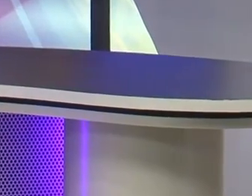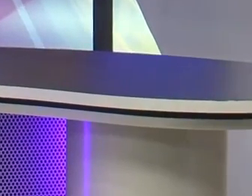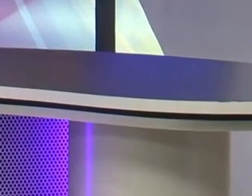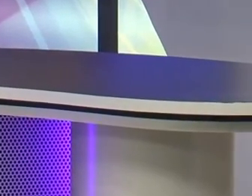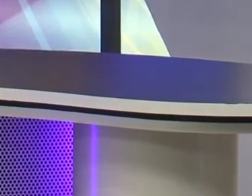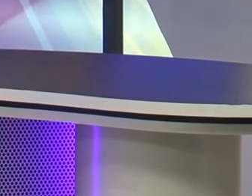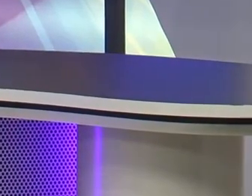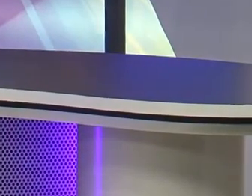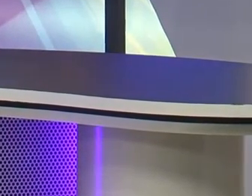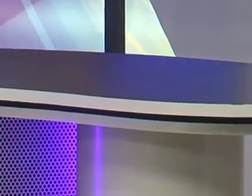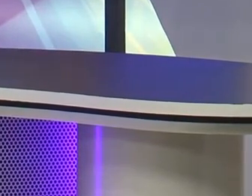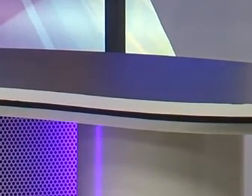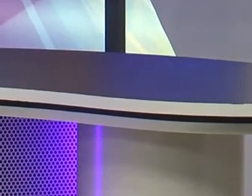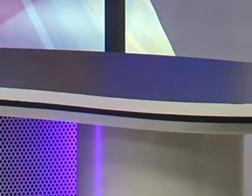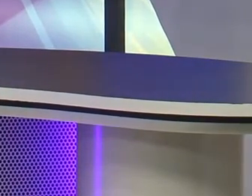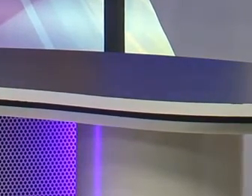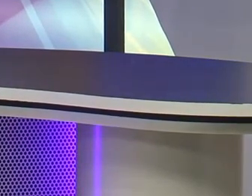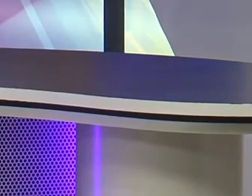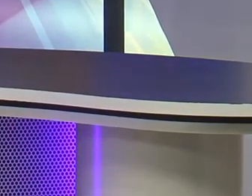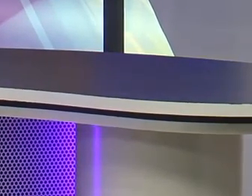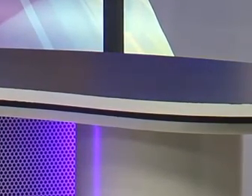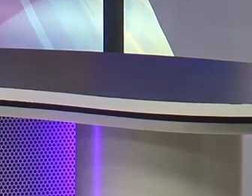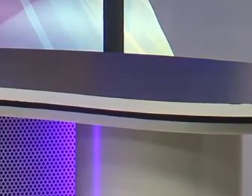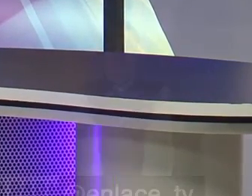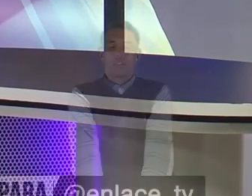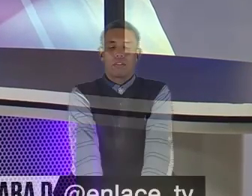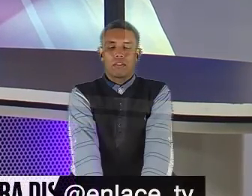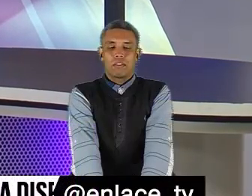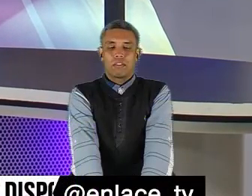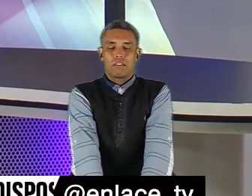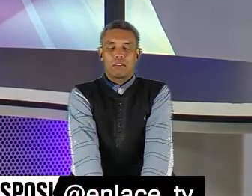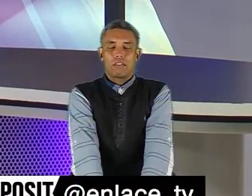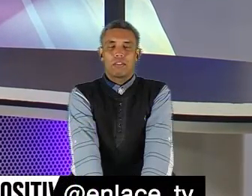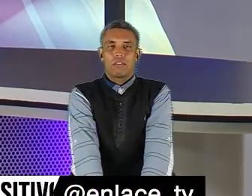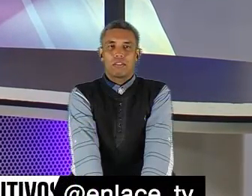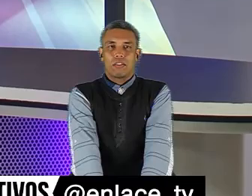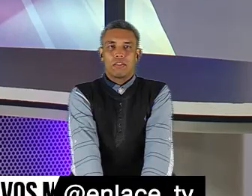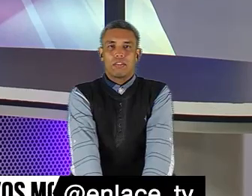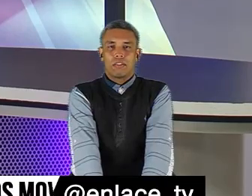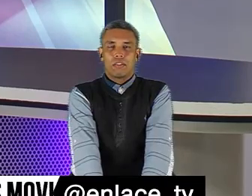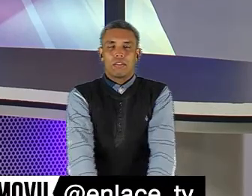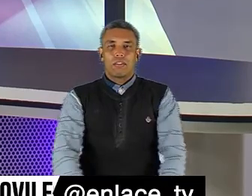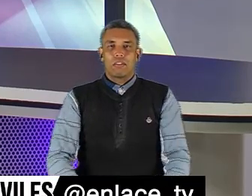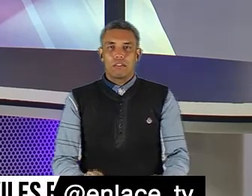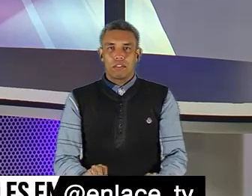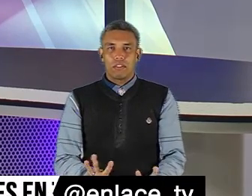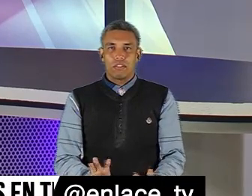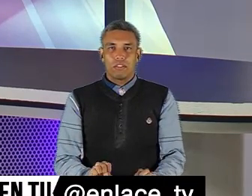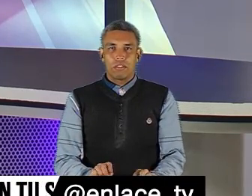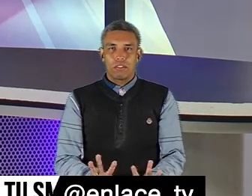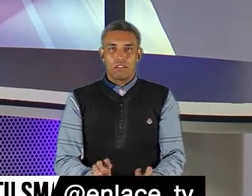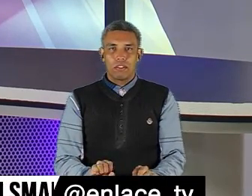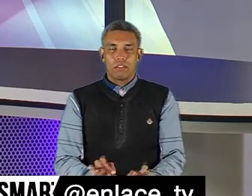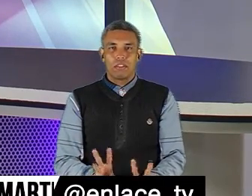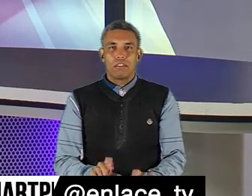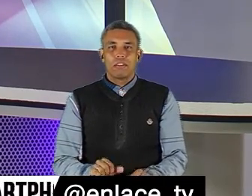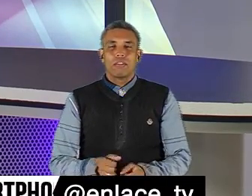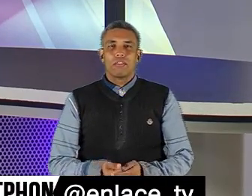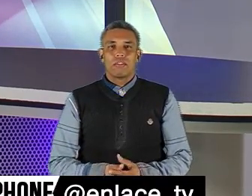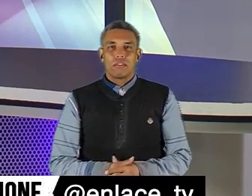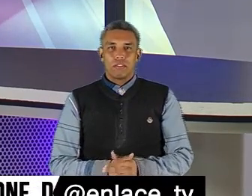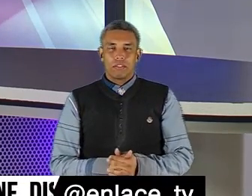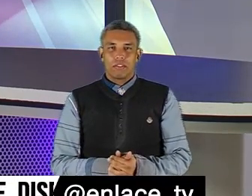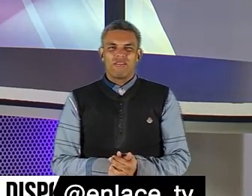Iniciamos con el desarrollo de la información. Campesinos se retornan a esta hora a sus lugares de origen luego de protesta la mañana de